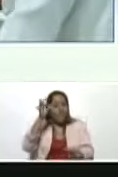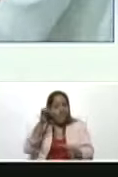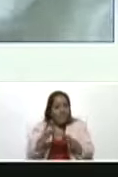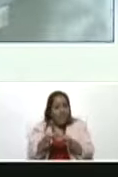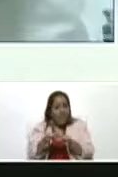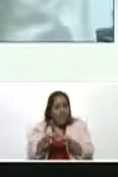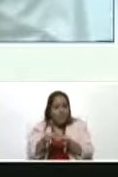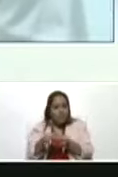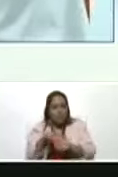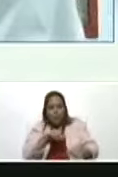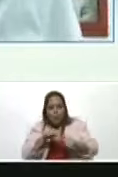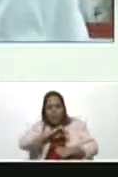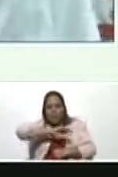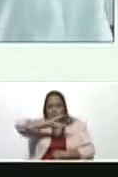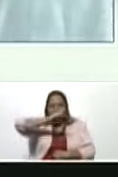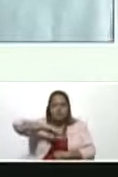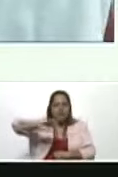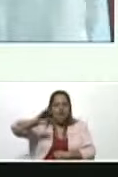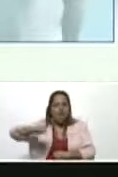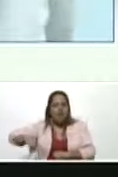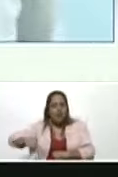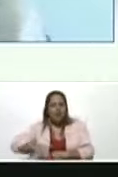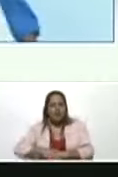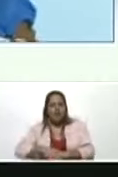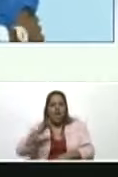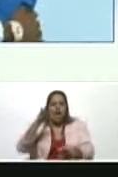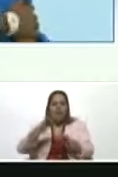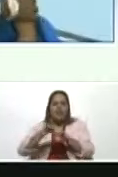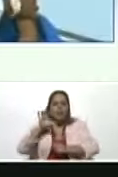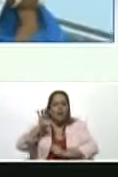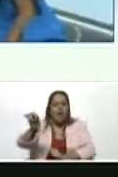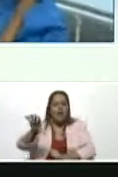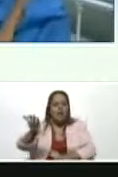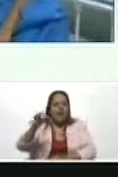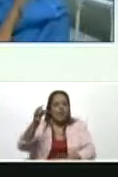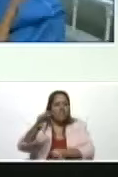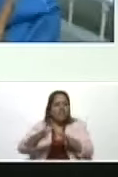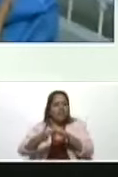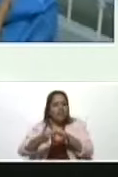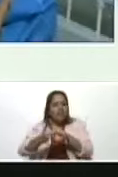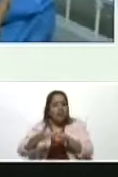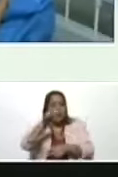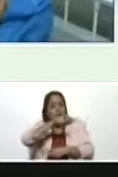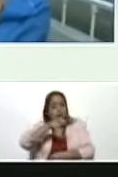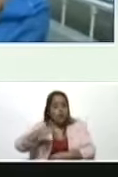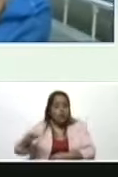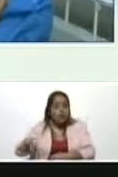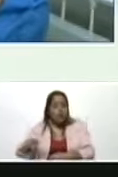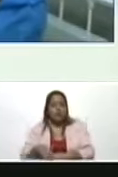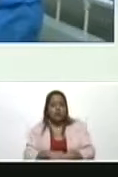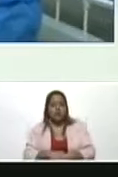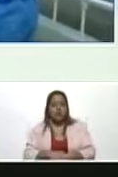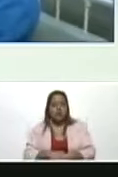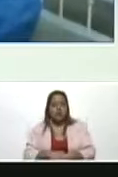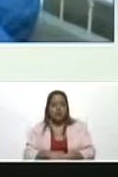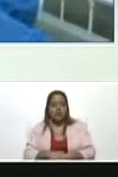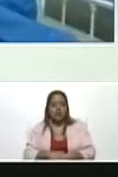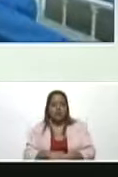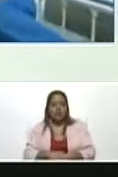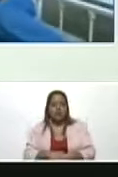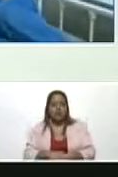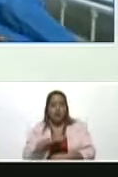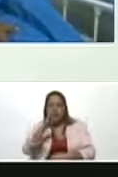que mueve montaña, la fe en nuestra patria, la fe en nuestra gente, en nuestro pueblo, con